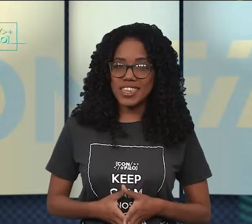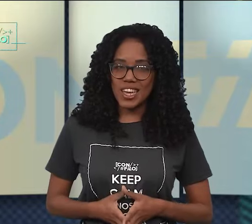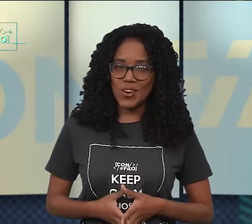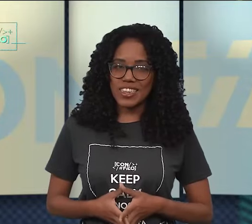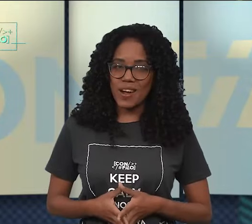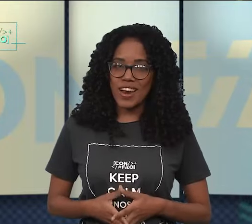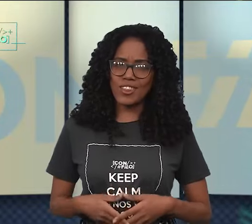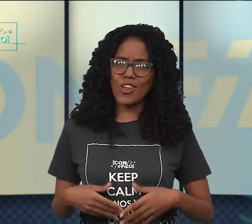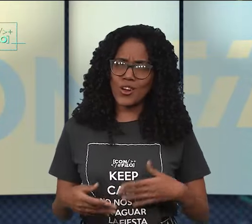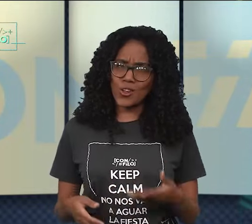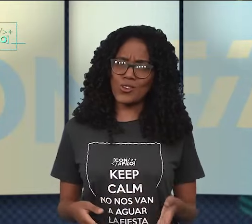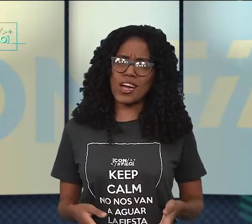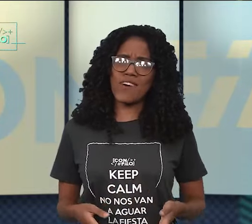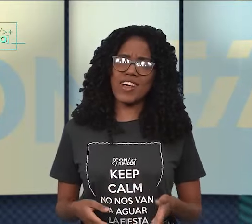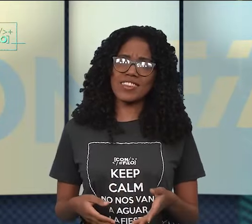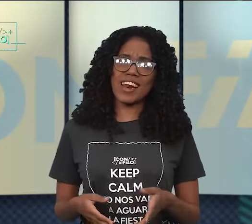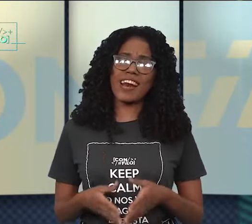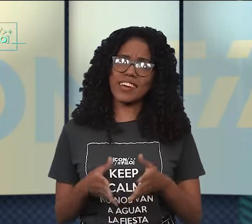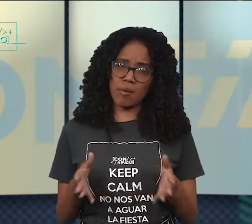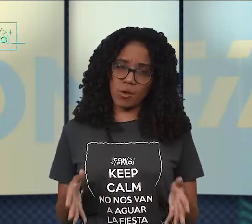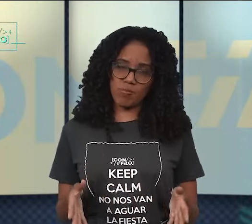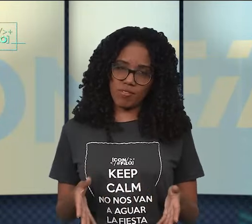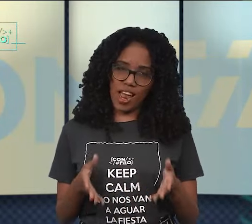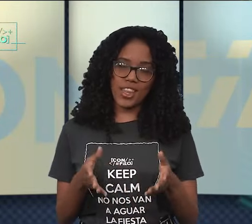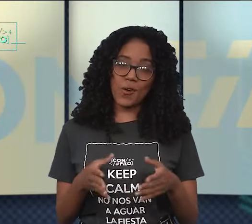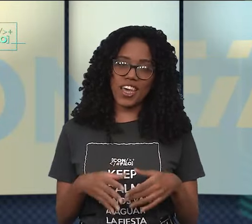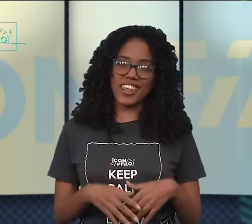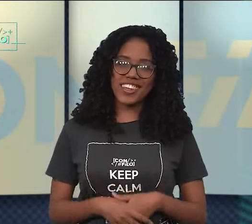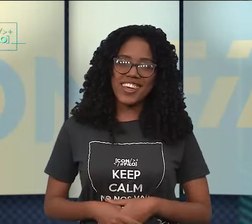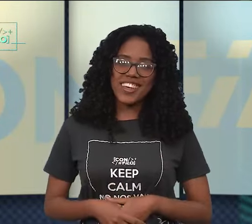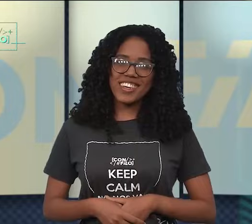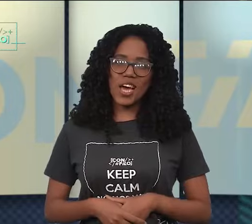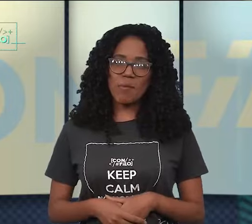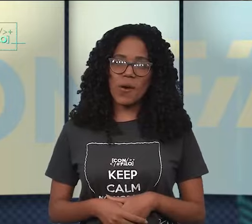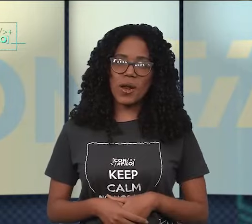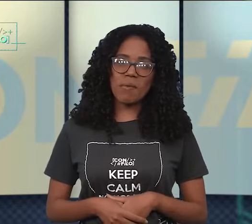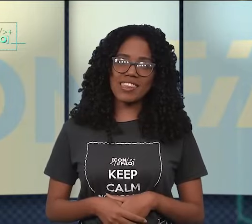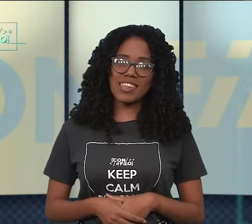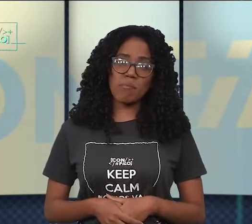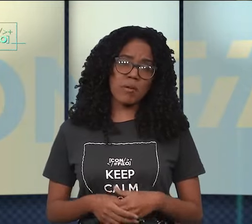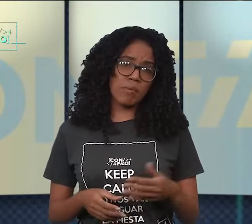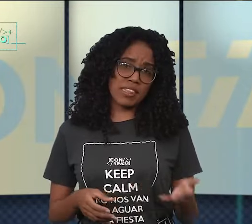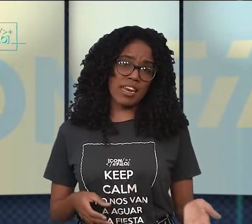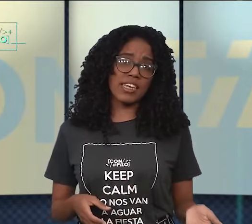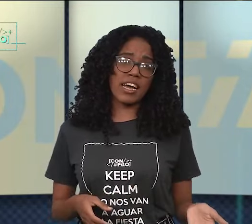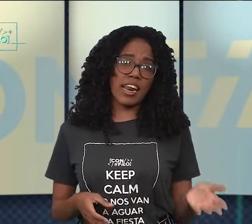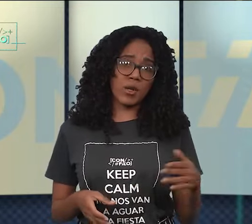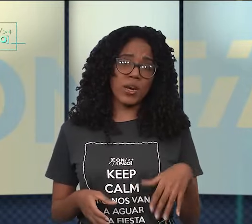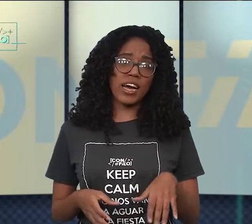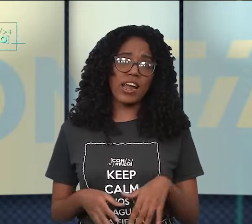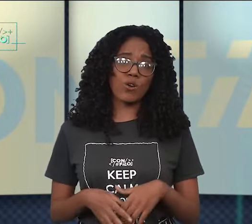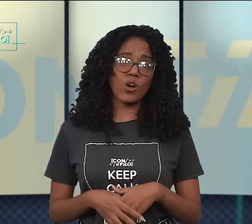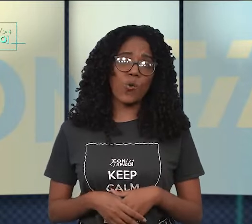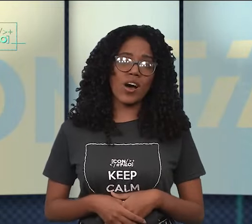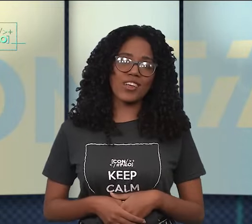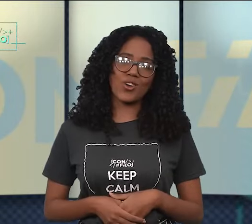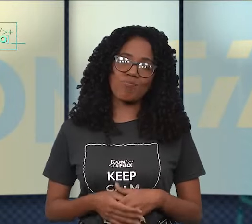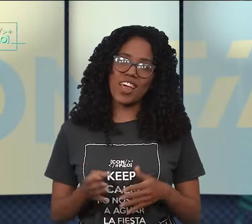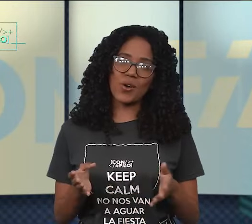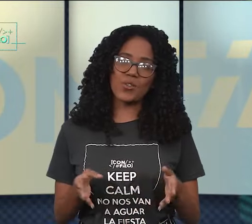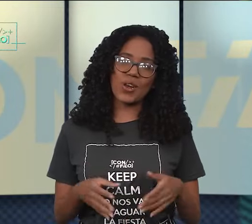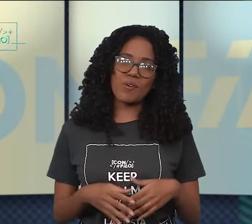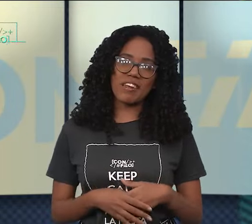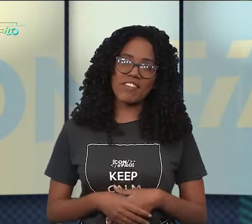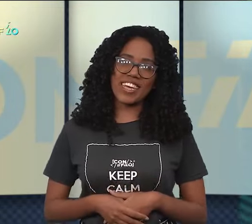Jorge Luis, que nos estará hablando de otro que acaba de entrar al gremio, al de Biden, y que probablemente también pensaría que el arribo ilegal a costas cubanas